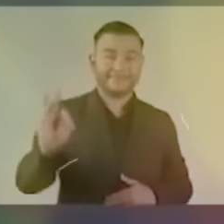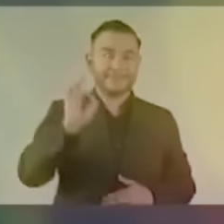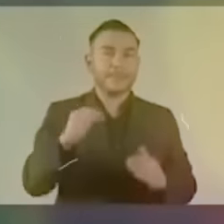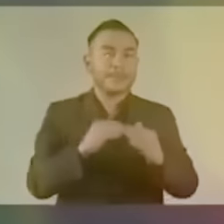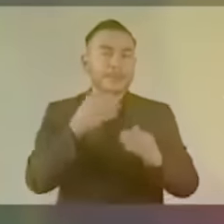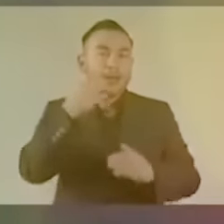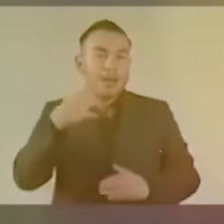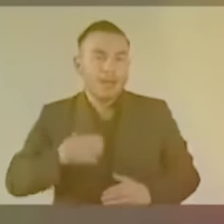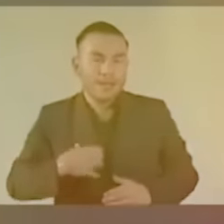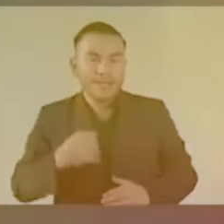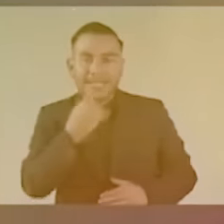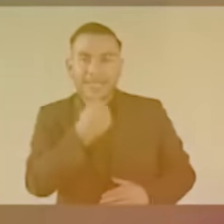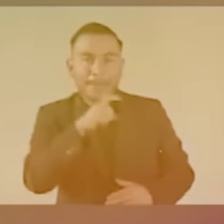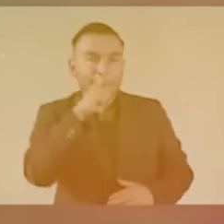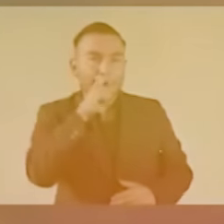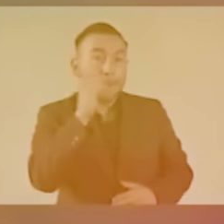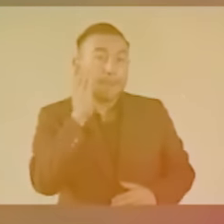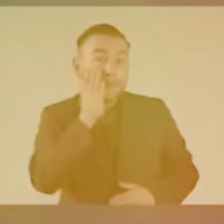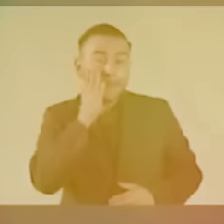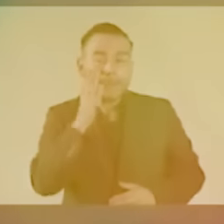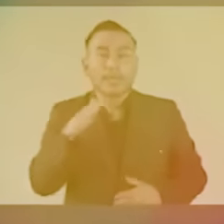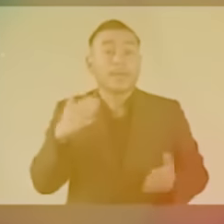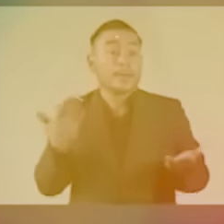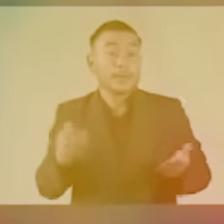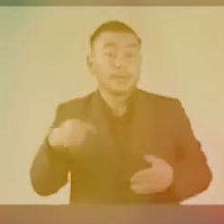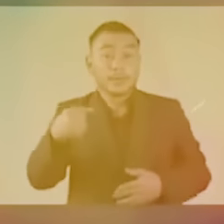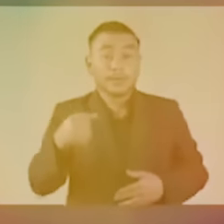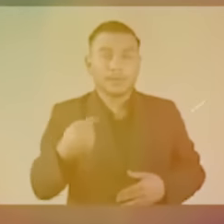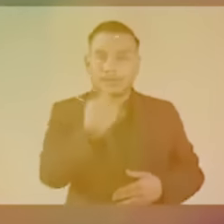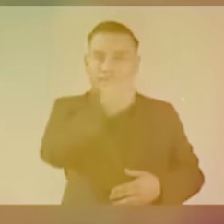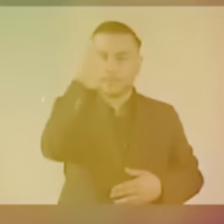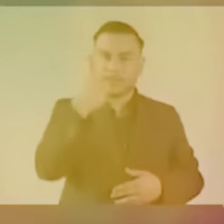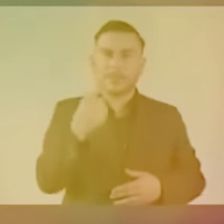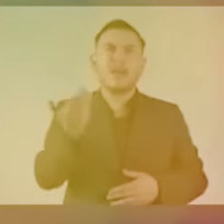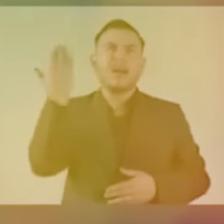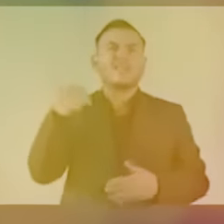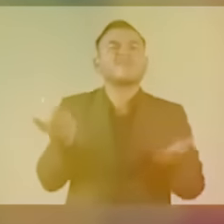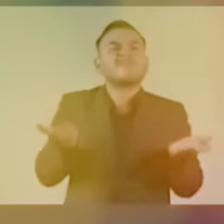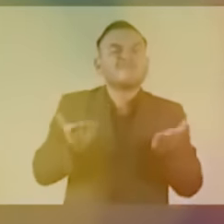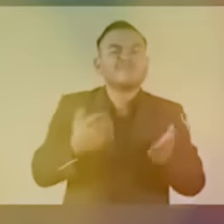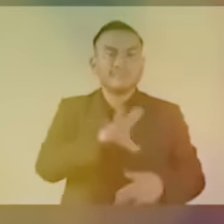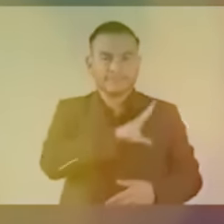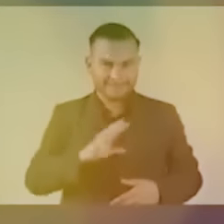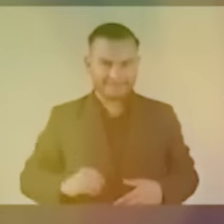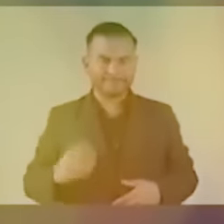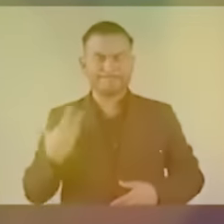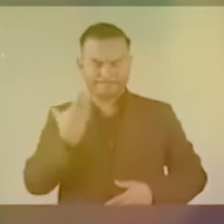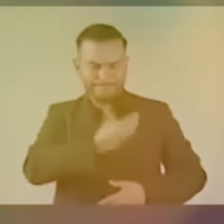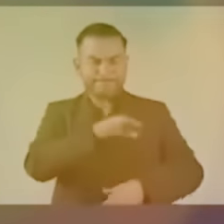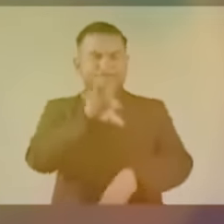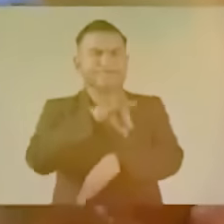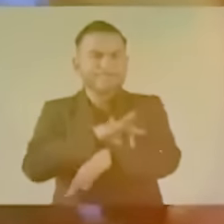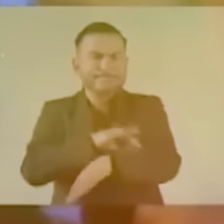sentirse orgulloso de sus padres? Para que cuando nos pregunten, papá, mamá, ¿qué hicieron con El Salvador? Nosotros podamos decirle,